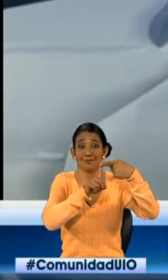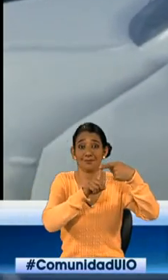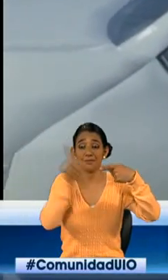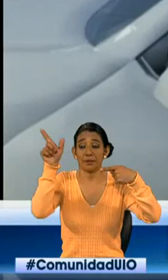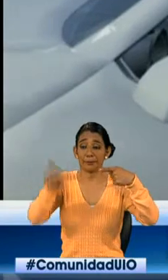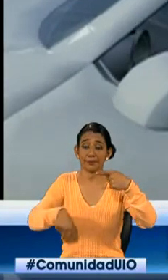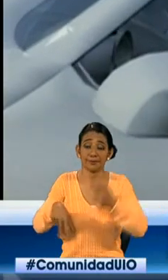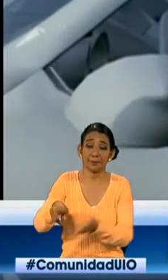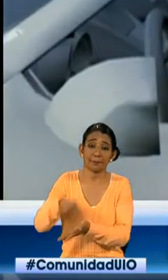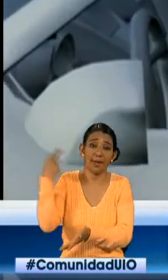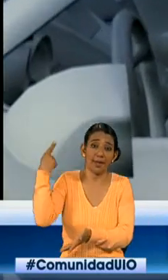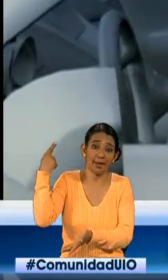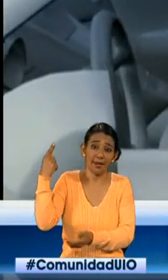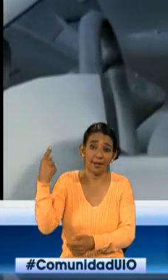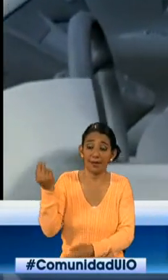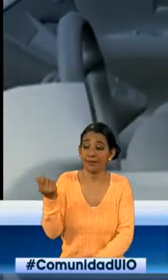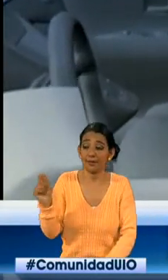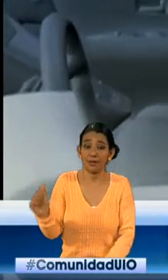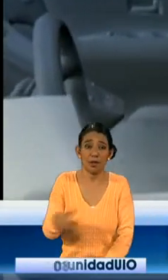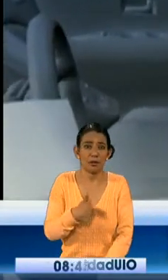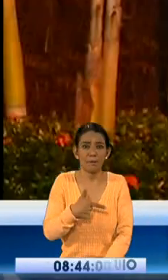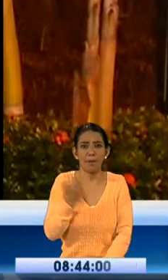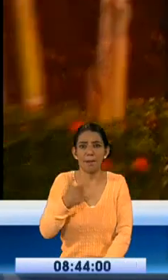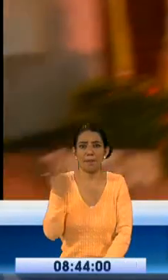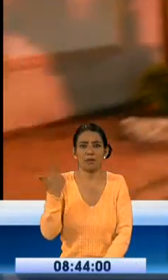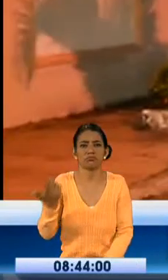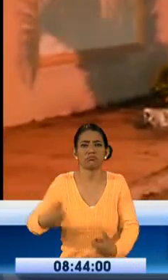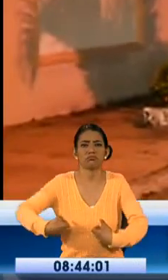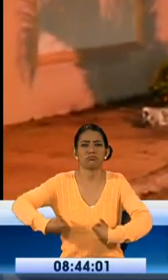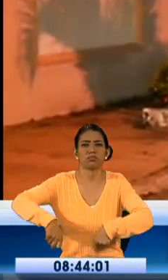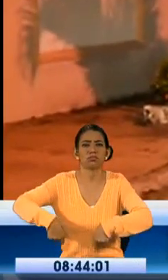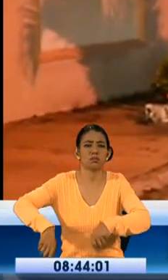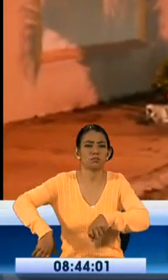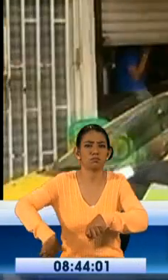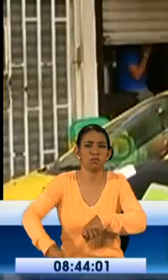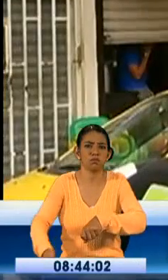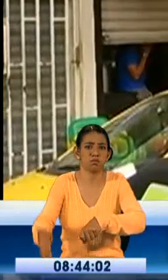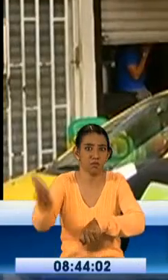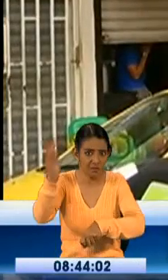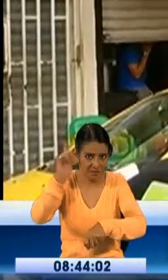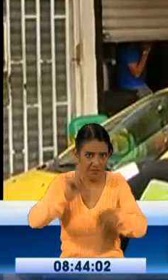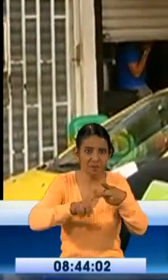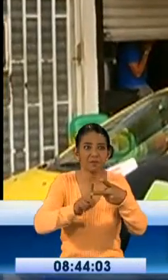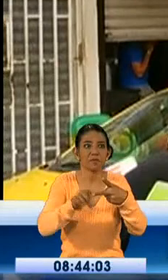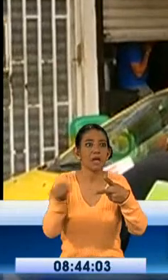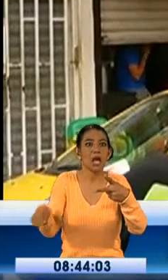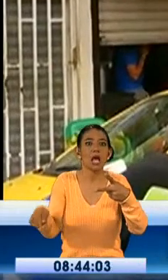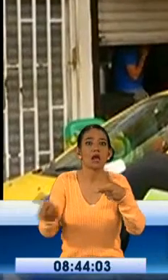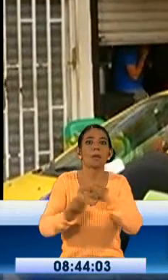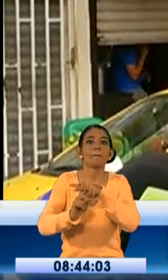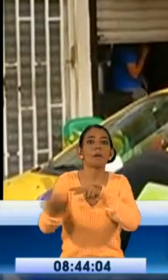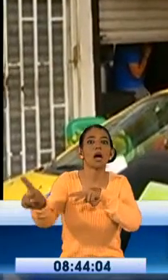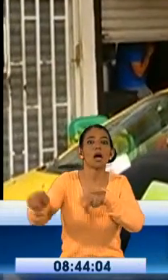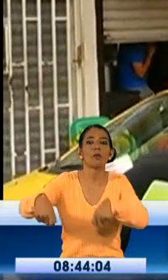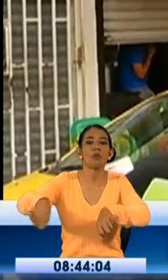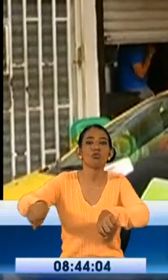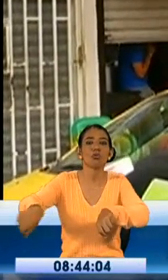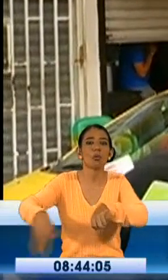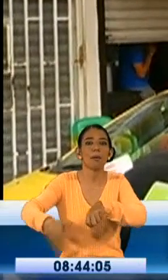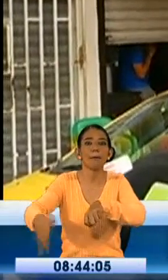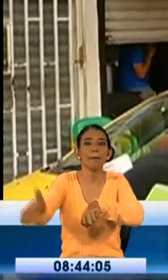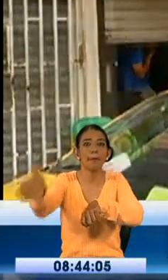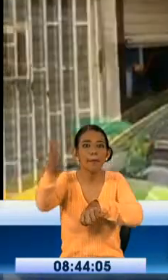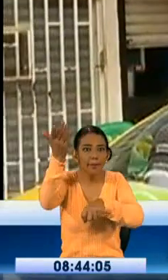sicario, y sale a la huida a una media cuadra una moto. Venía huyendo de la persecución de los motorizados que venían siguiéndolo